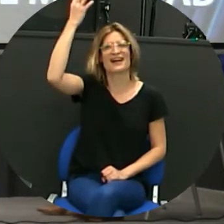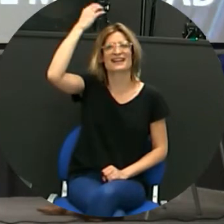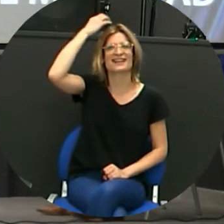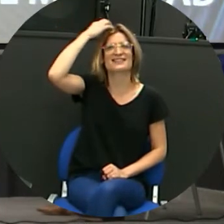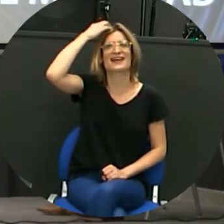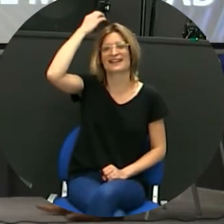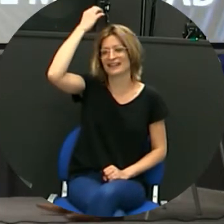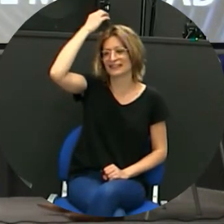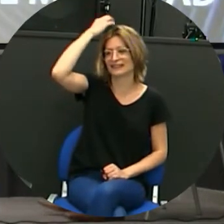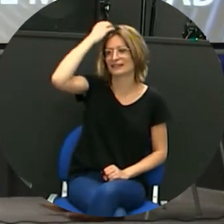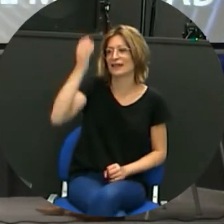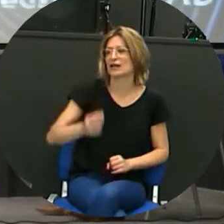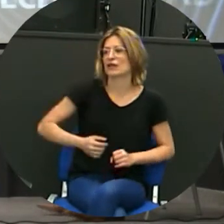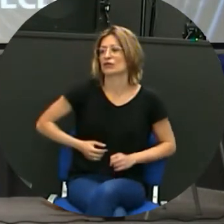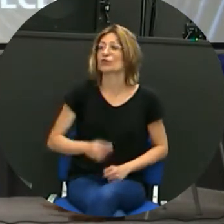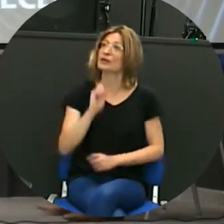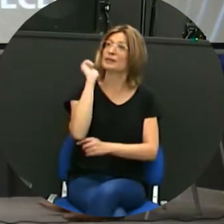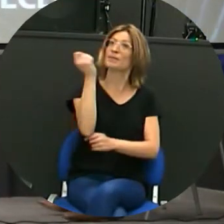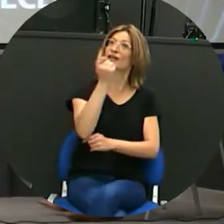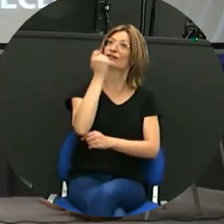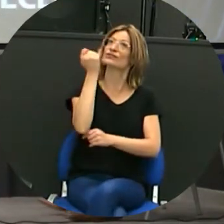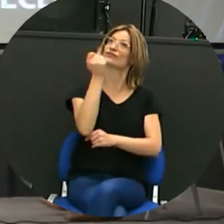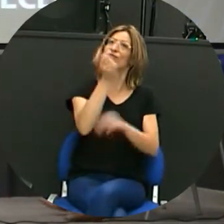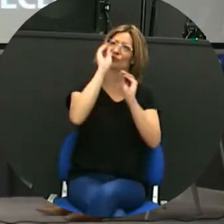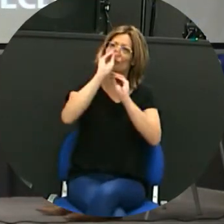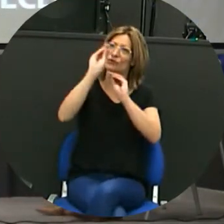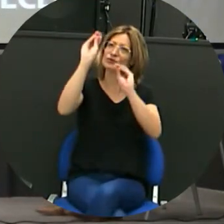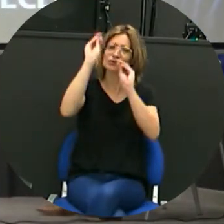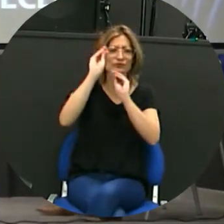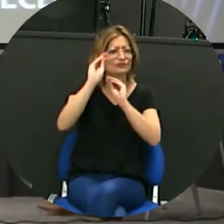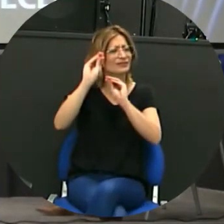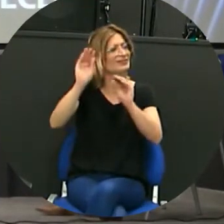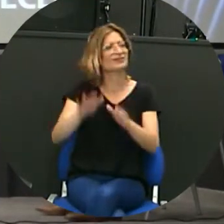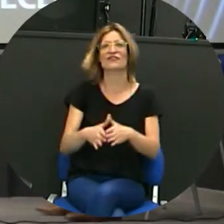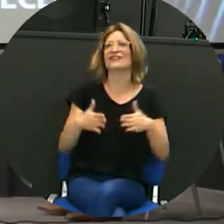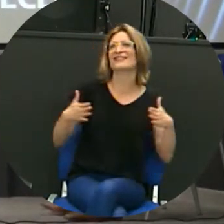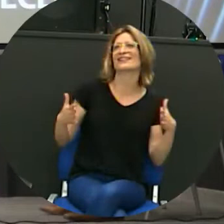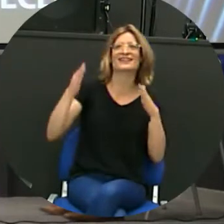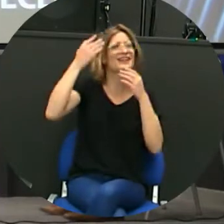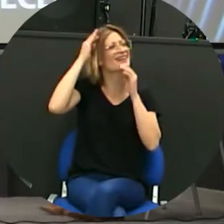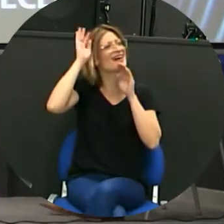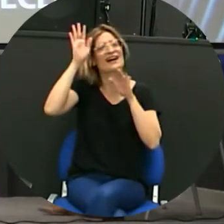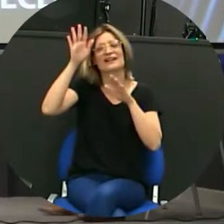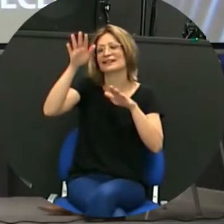de Majestad. Tuya es la victoria, grande es tu